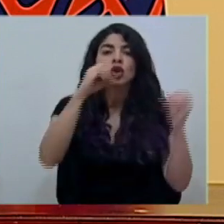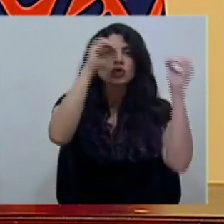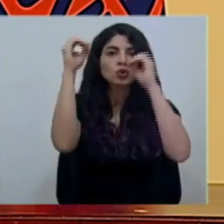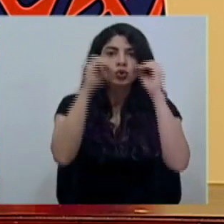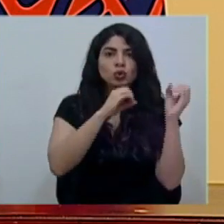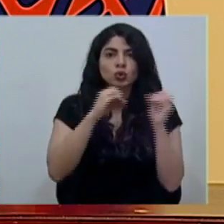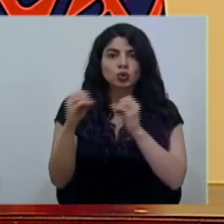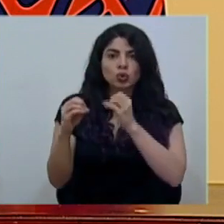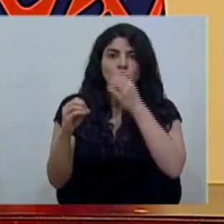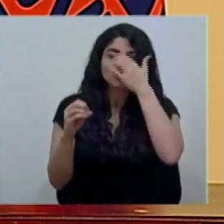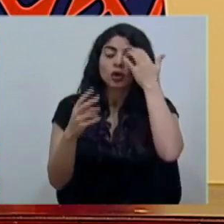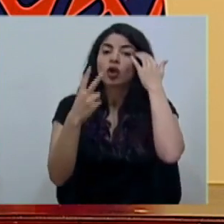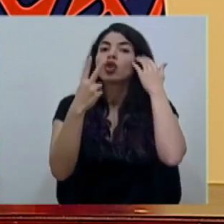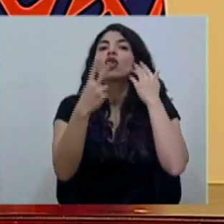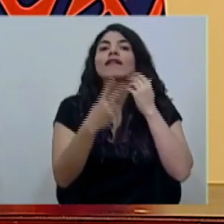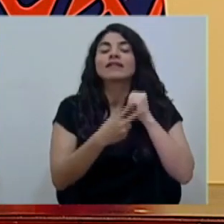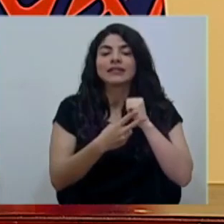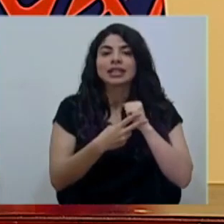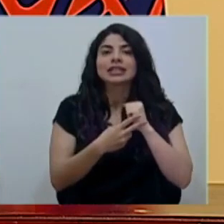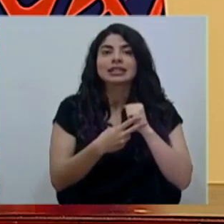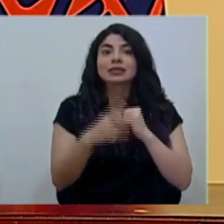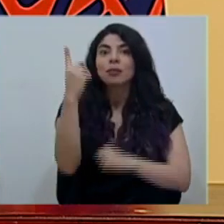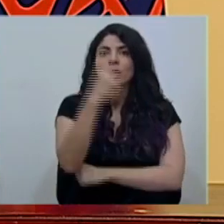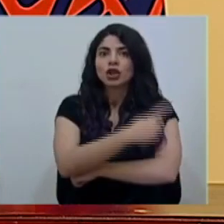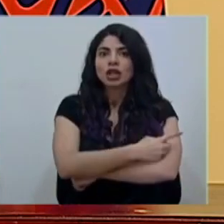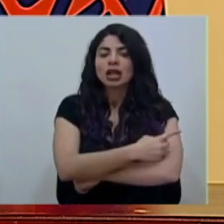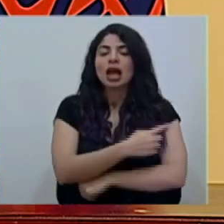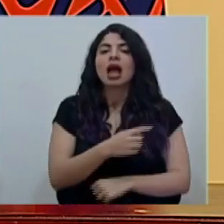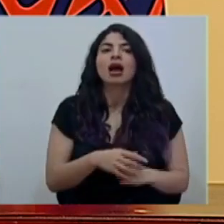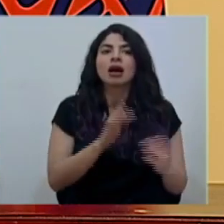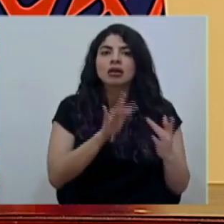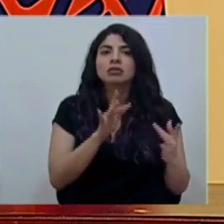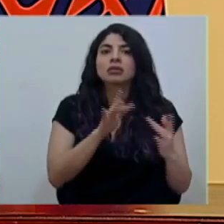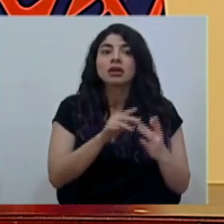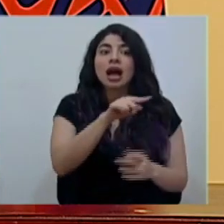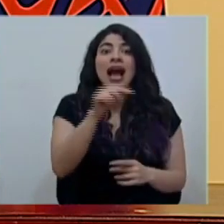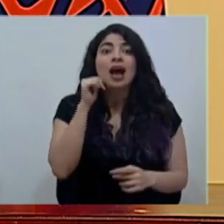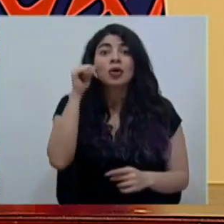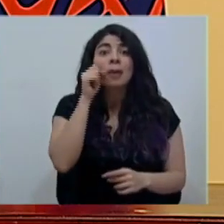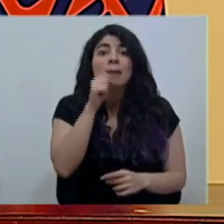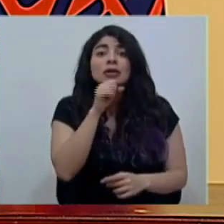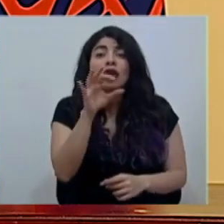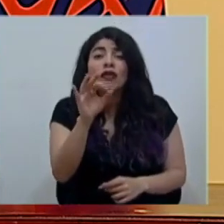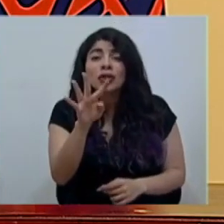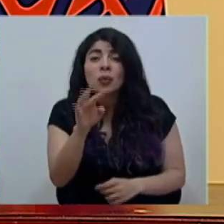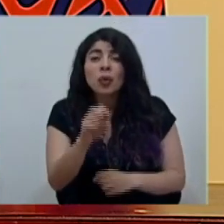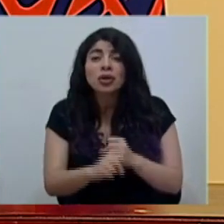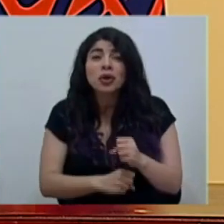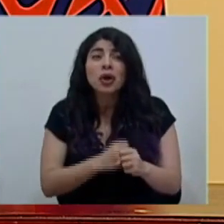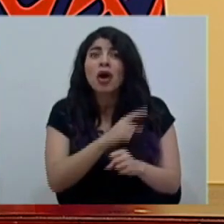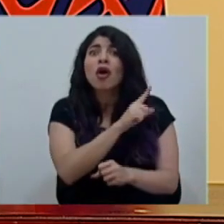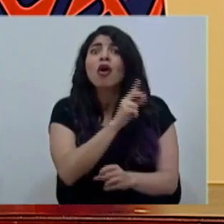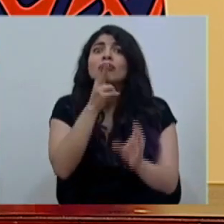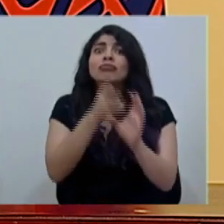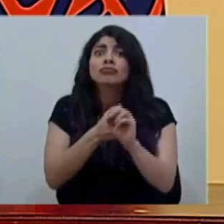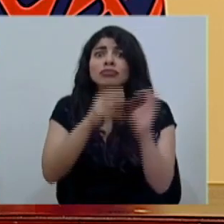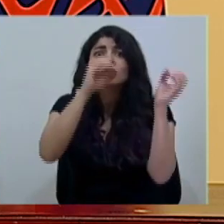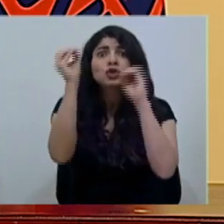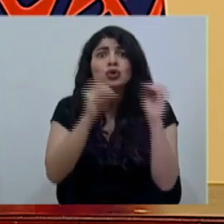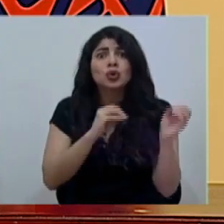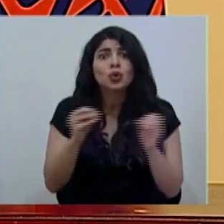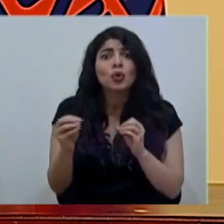en dos oportunidades al día, y tenemos adultos mayores de hasta 94 años que se están conectando a